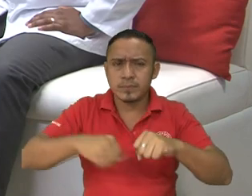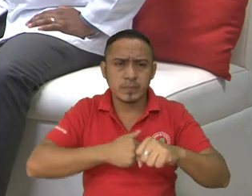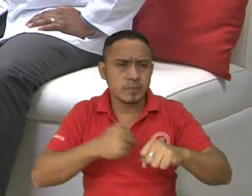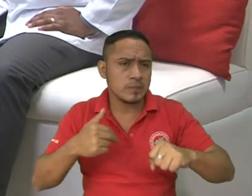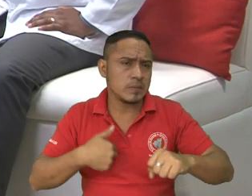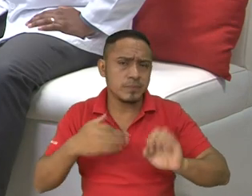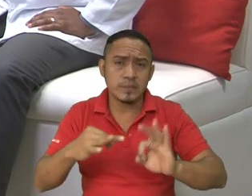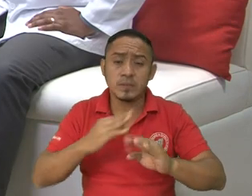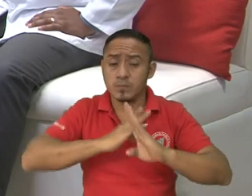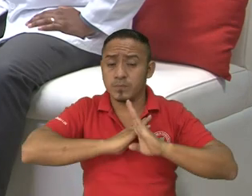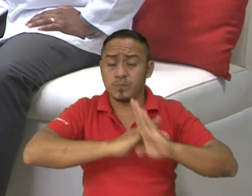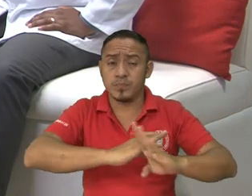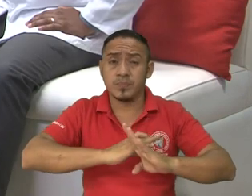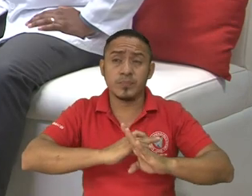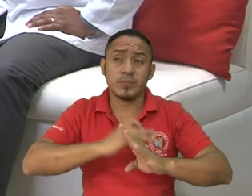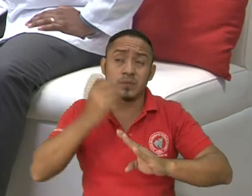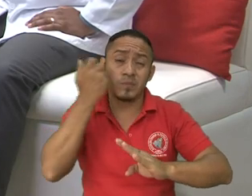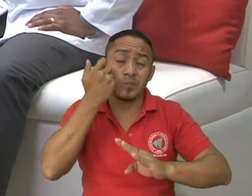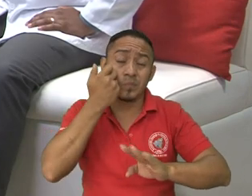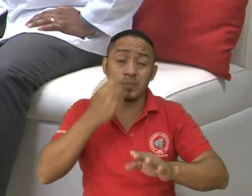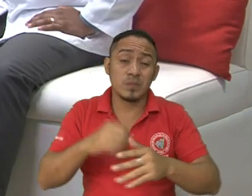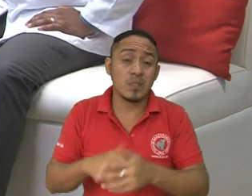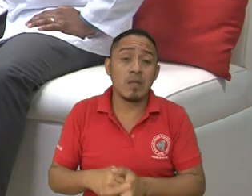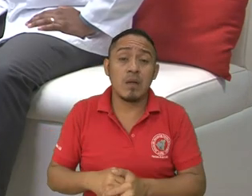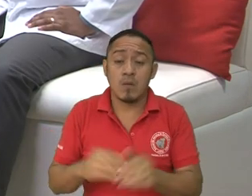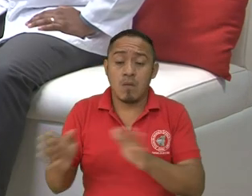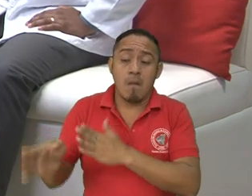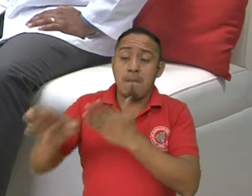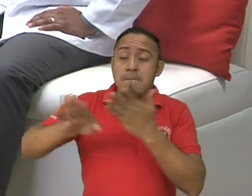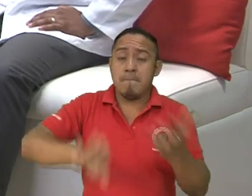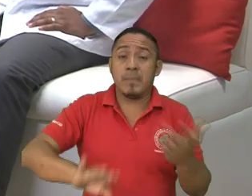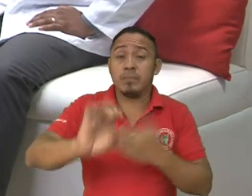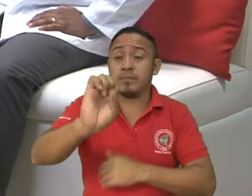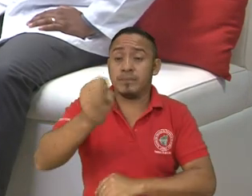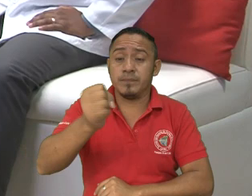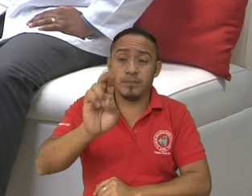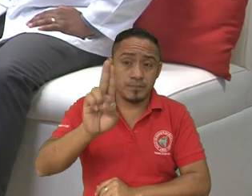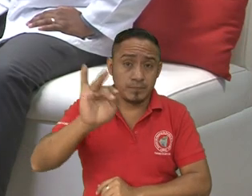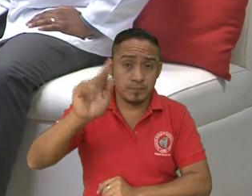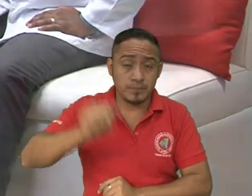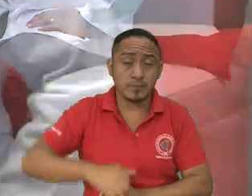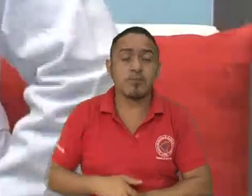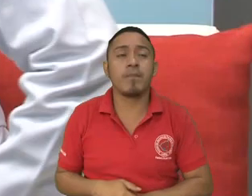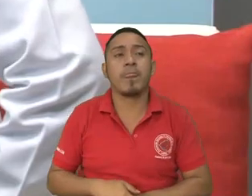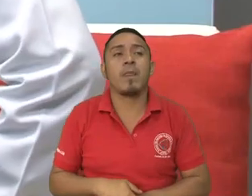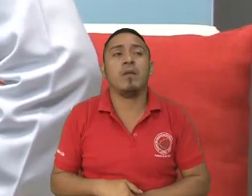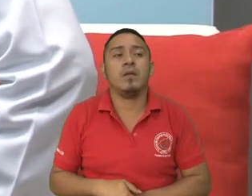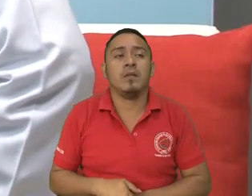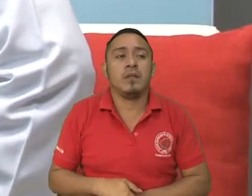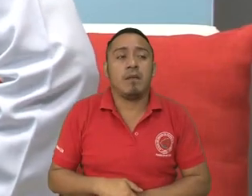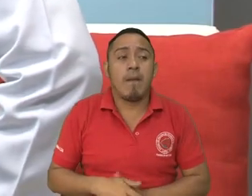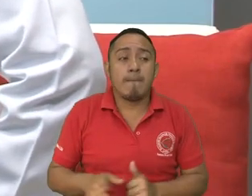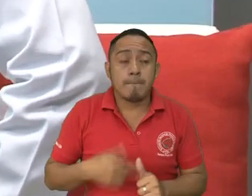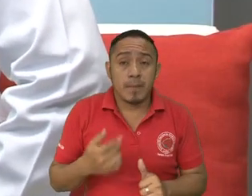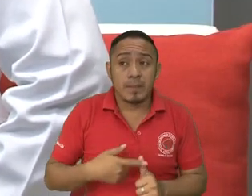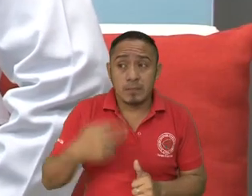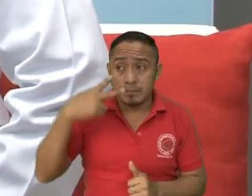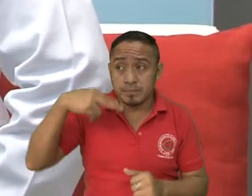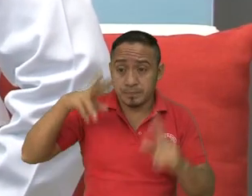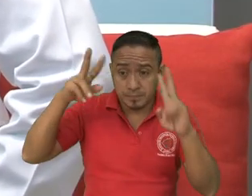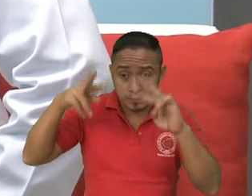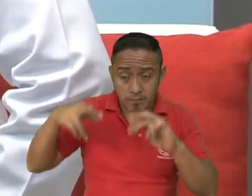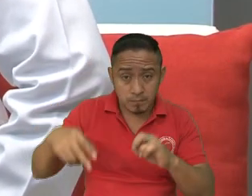cuenta nosotros para evitar una muerte súbita? Ok. Identificar los síntomas